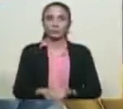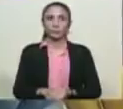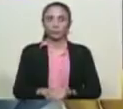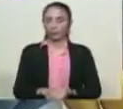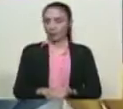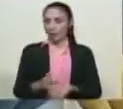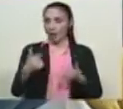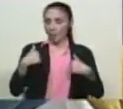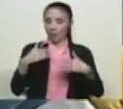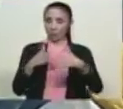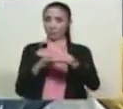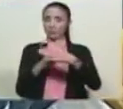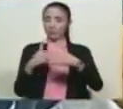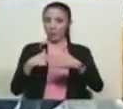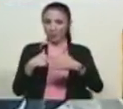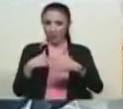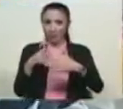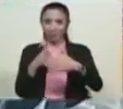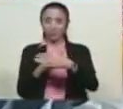A mí no me para nadie,